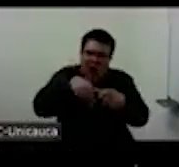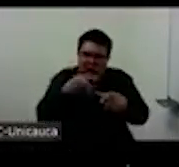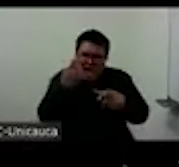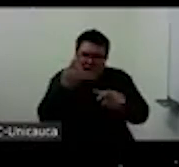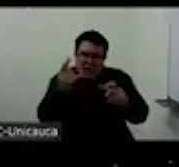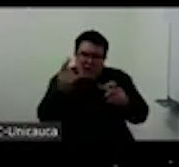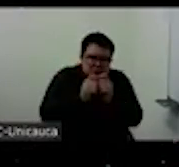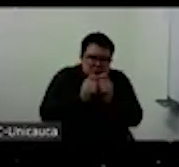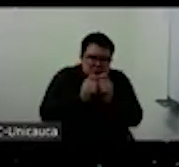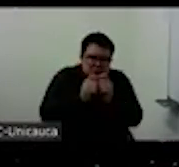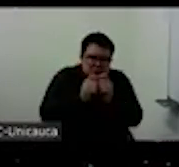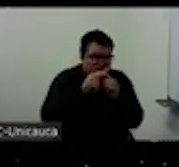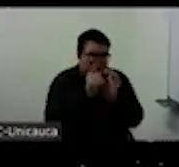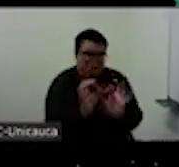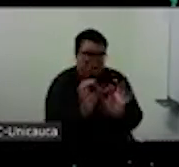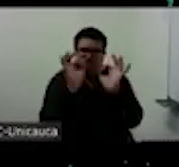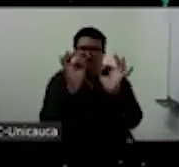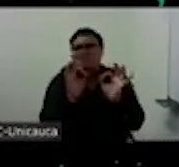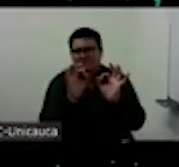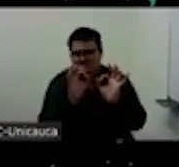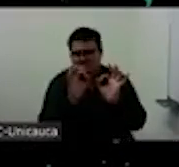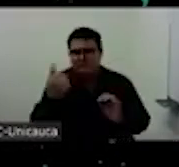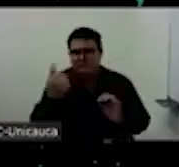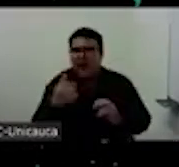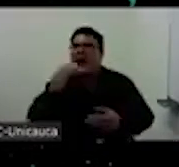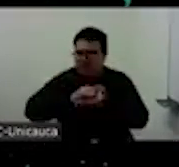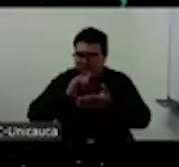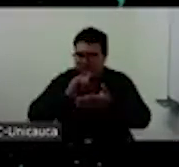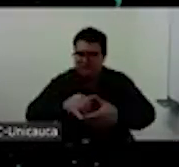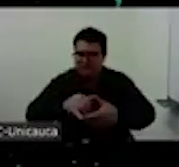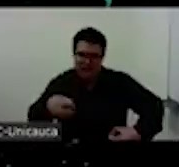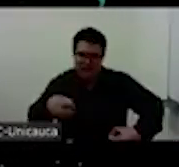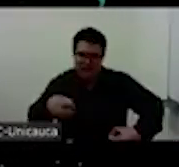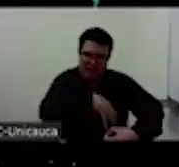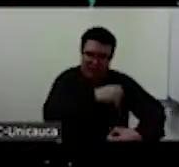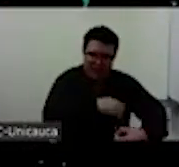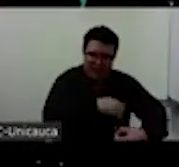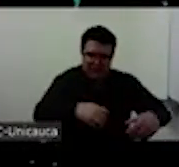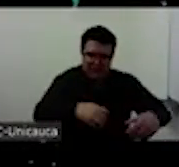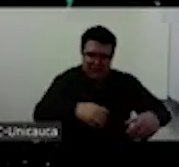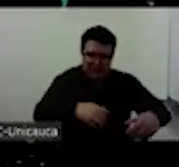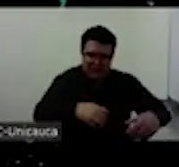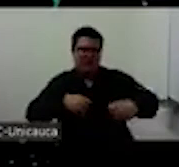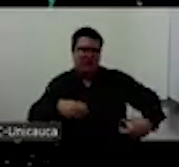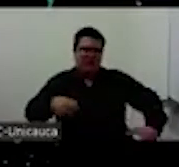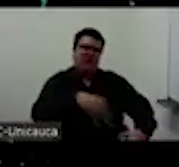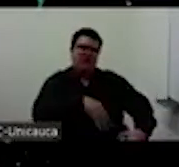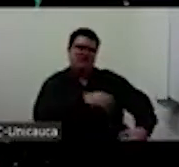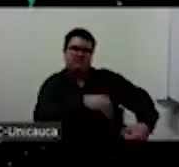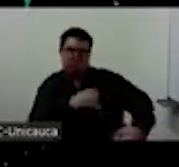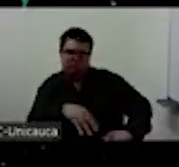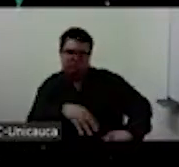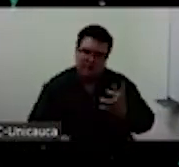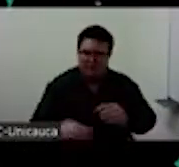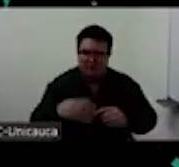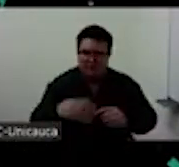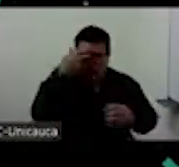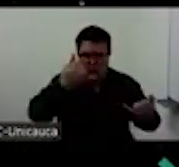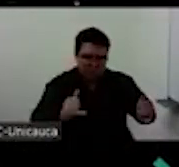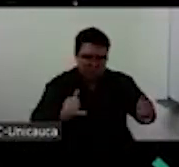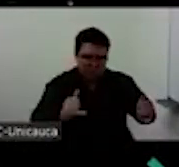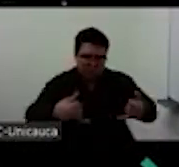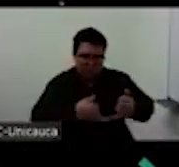una buena cosecha. Es por eso que ellos lo guardan en estas mochilas o jigras de cabuya para